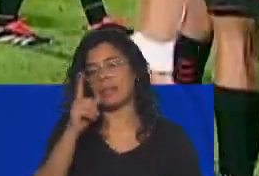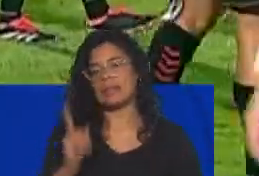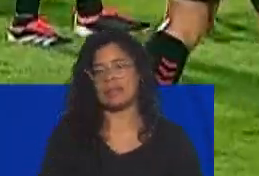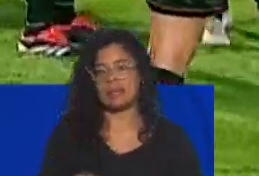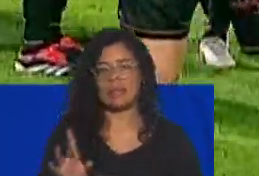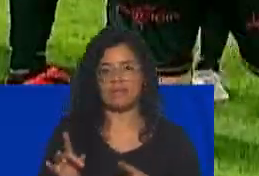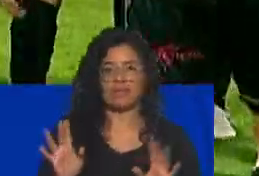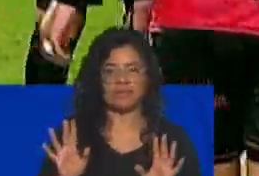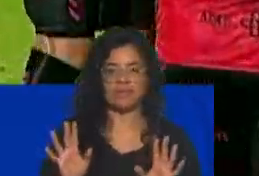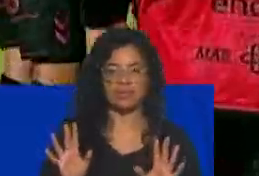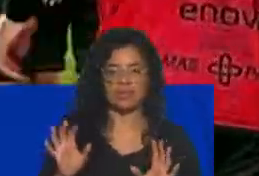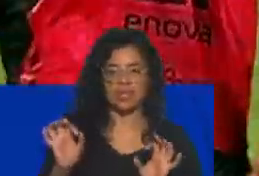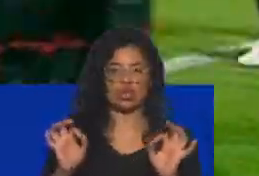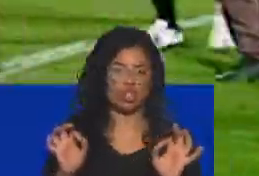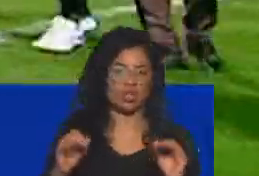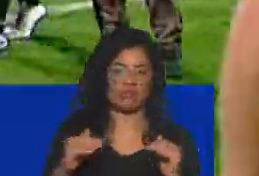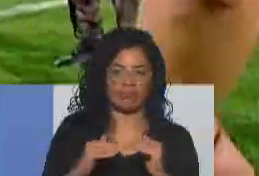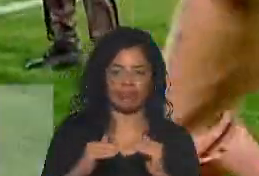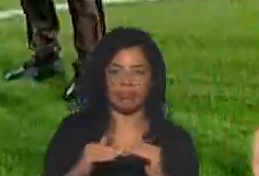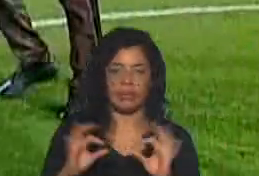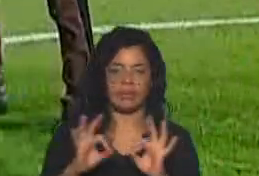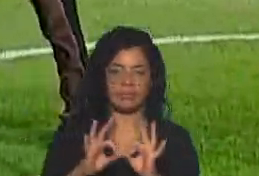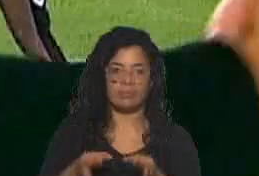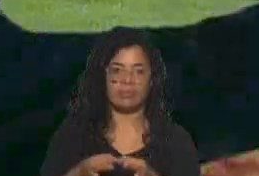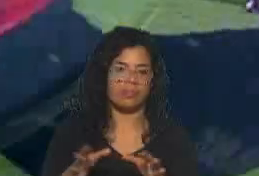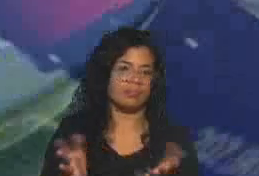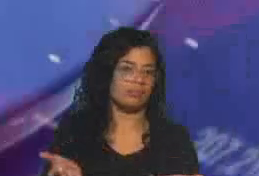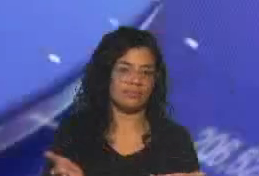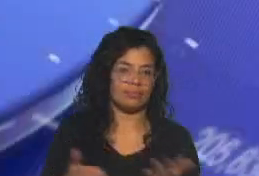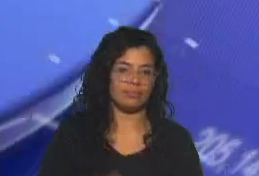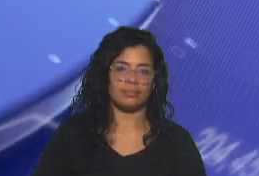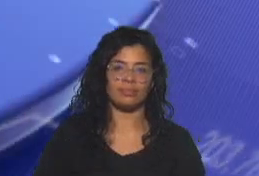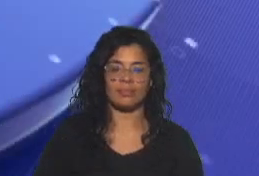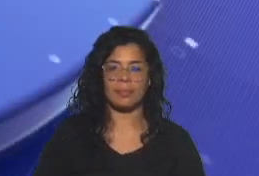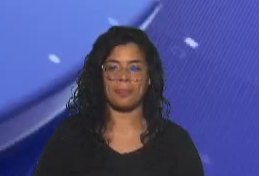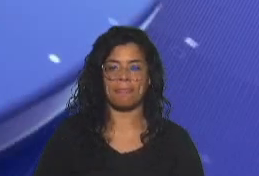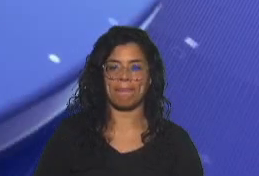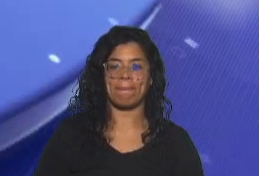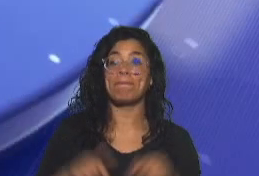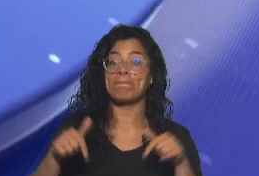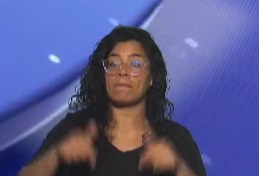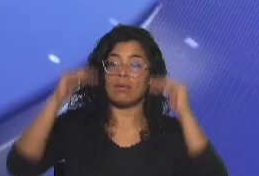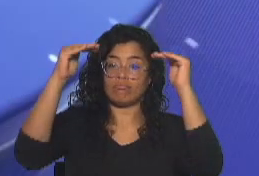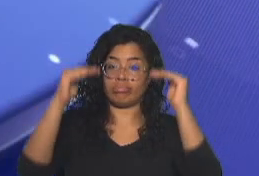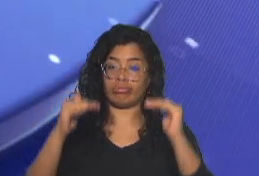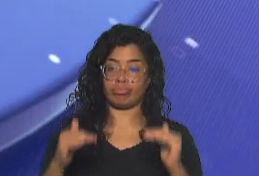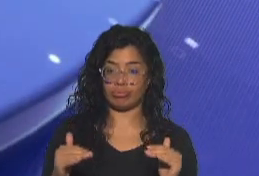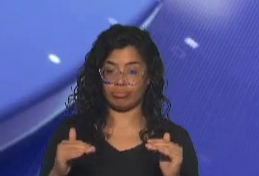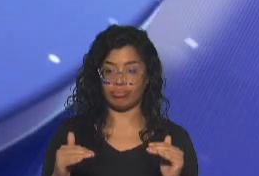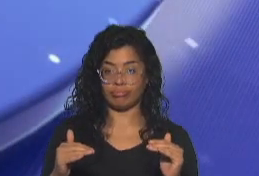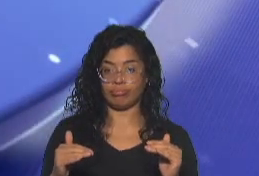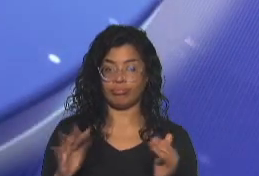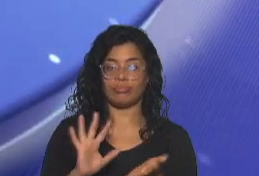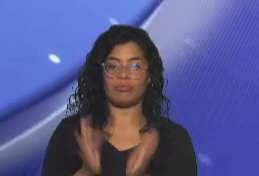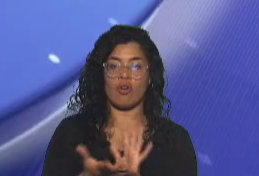millonario, posibilidades de campeonato, teniendo en cuenta que saca tan solo 1 punto en Vicente López. Y lo invito al final de